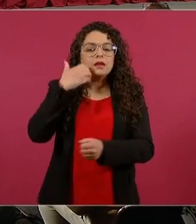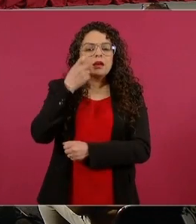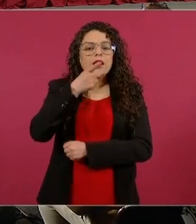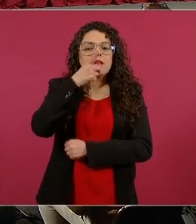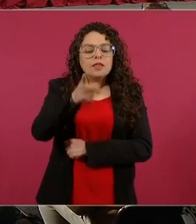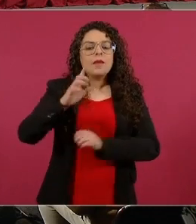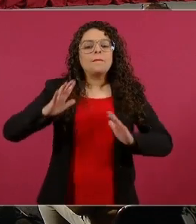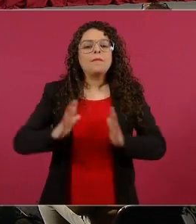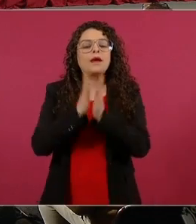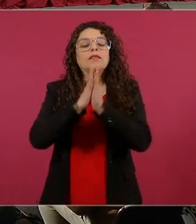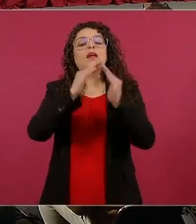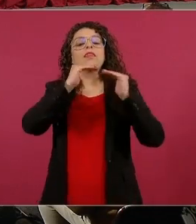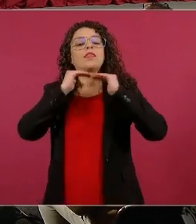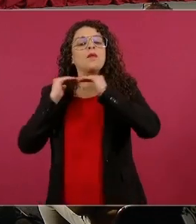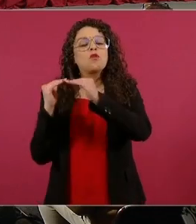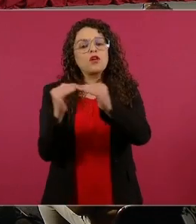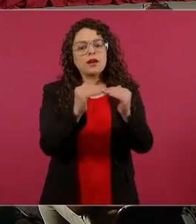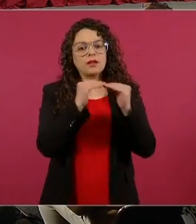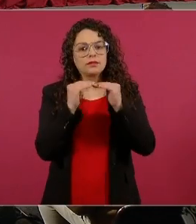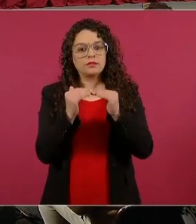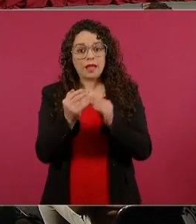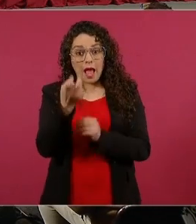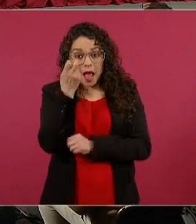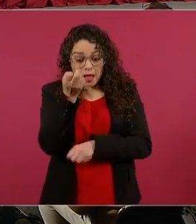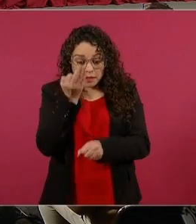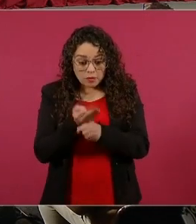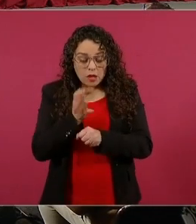están llevando a